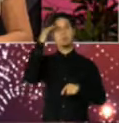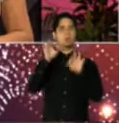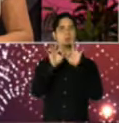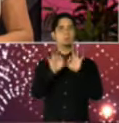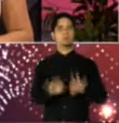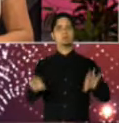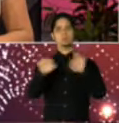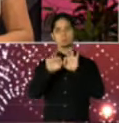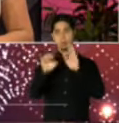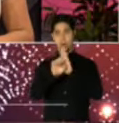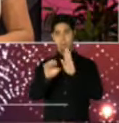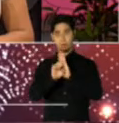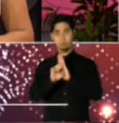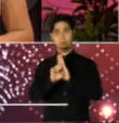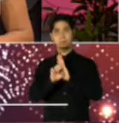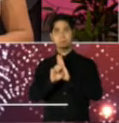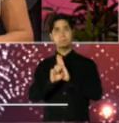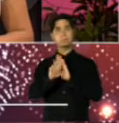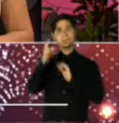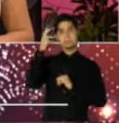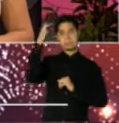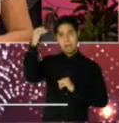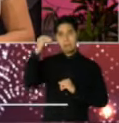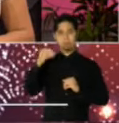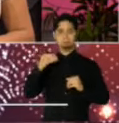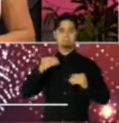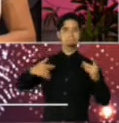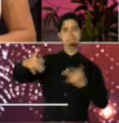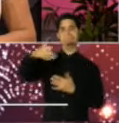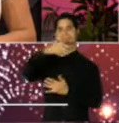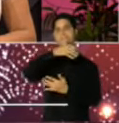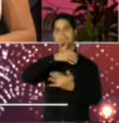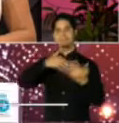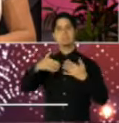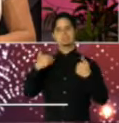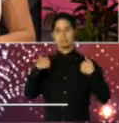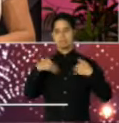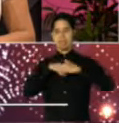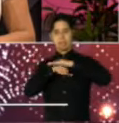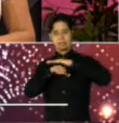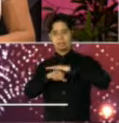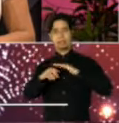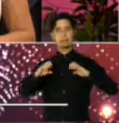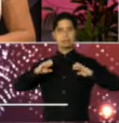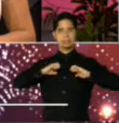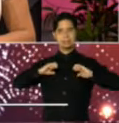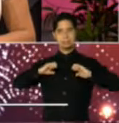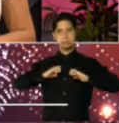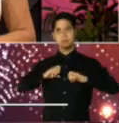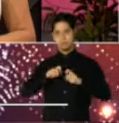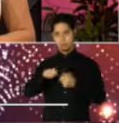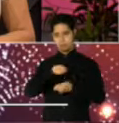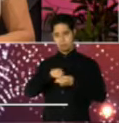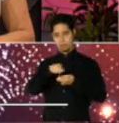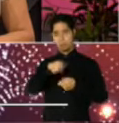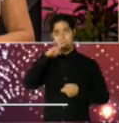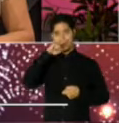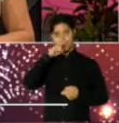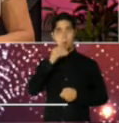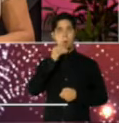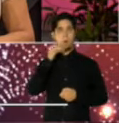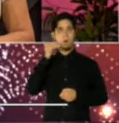importante que las personas estén al aire libre, que las personas pues tengan acceso a hacer ejercicio, ¿verdad?, sobre todo los niños que están en la casa.